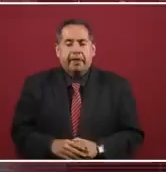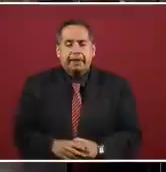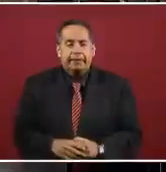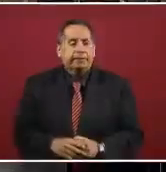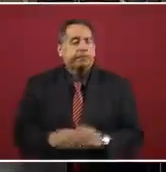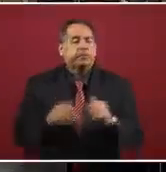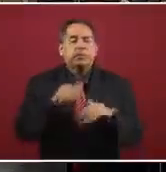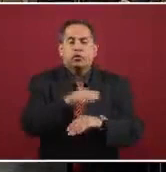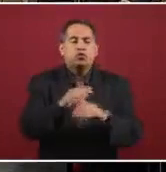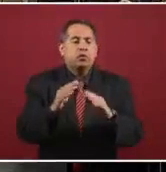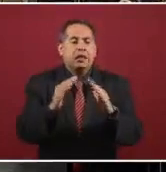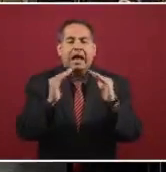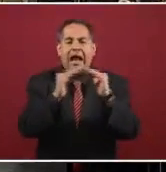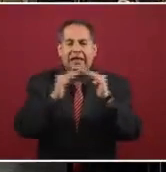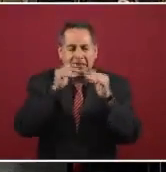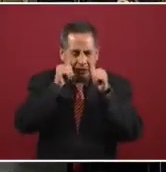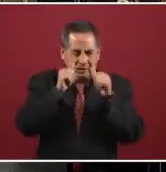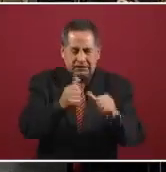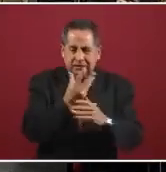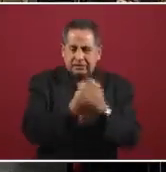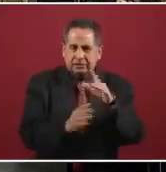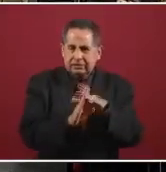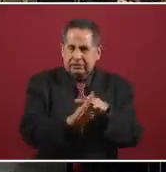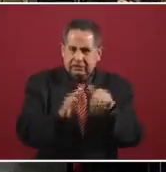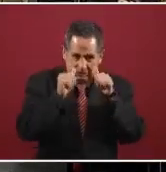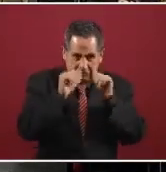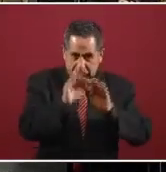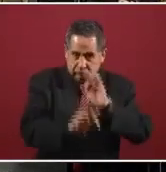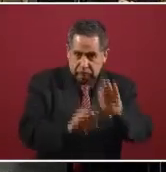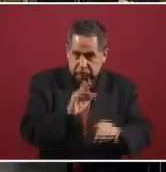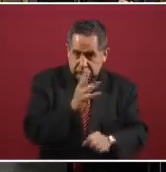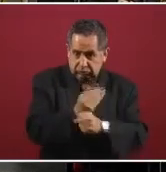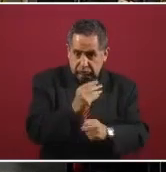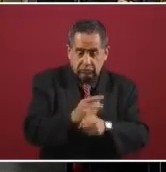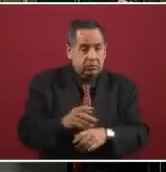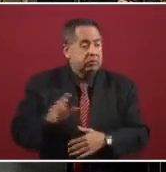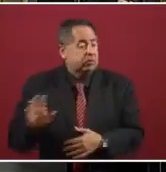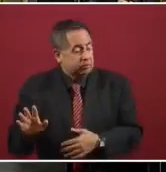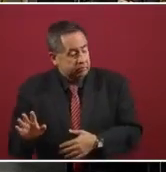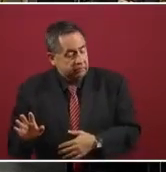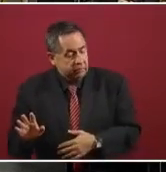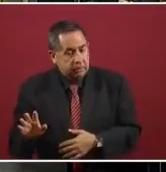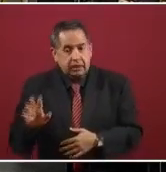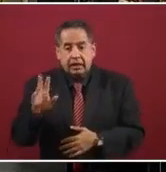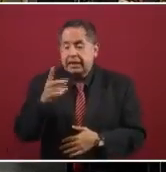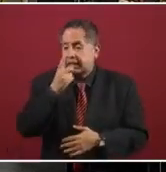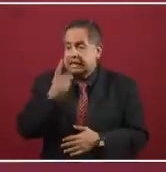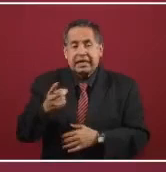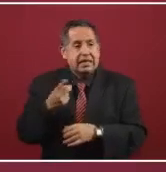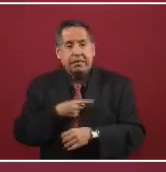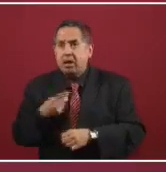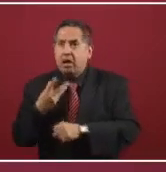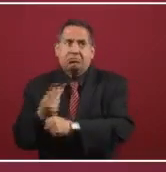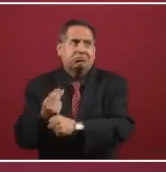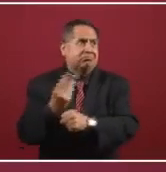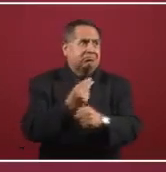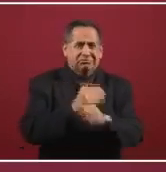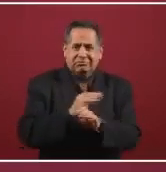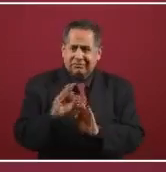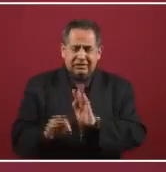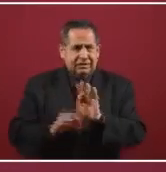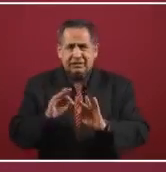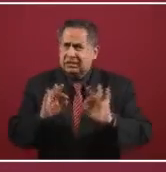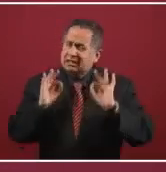Albergues. La instrucción que dio el presidente es que se tienen que reparar, que es inaceptable que estén como los